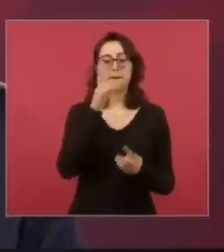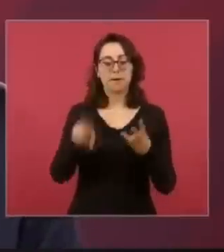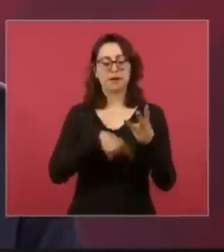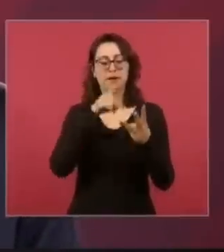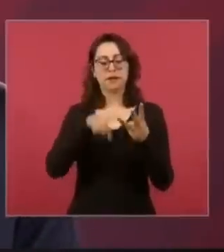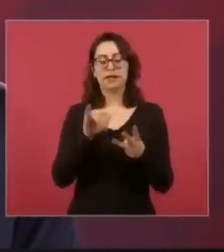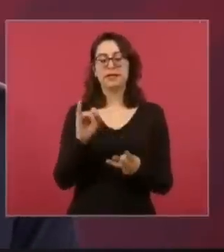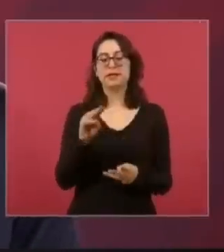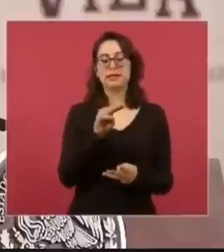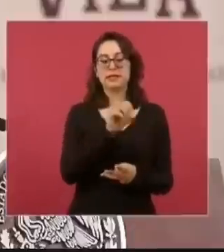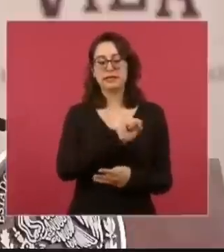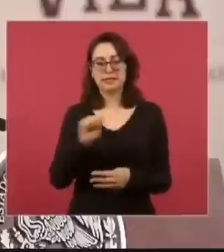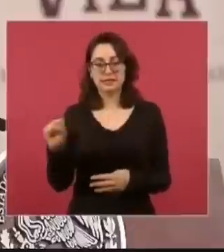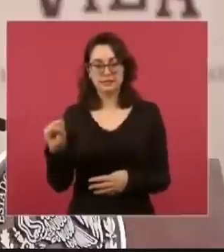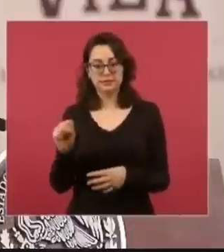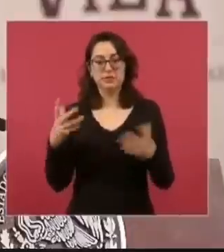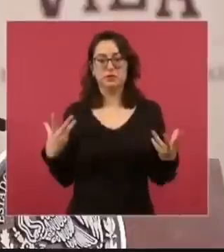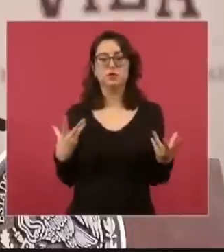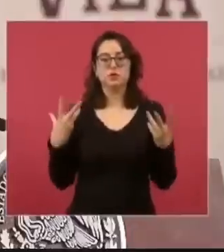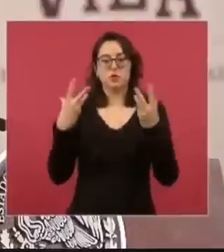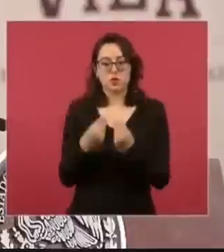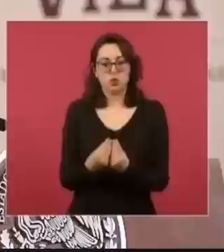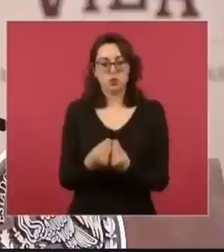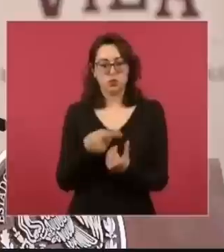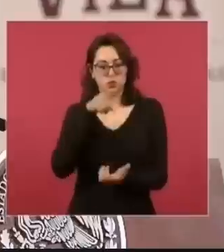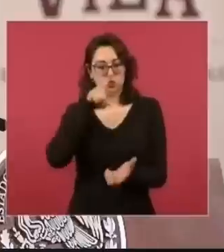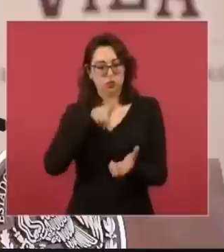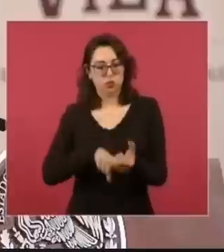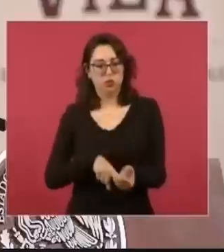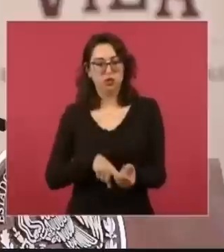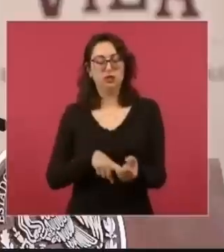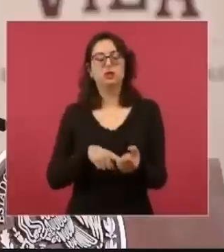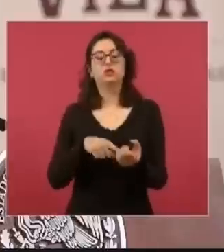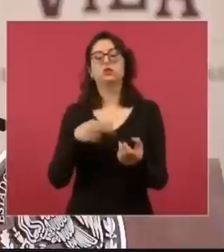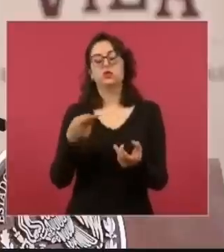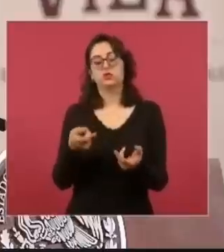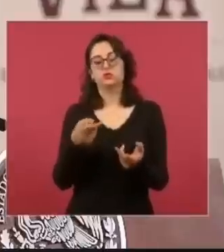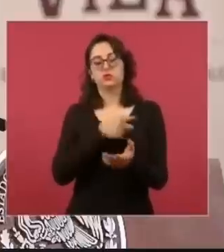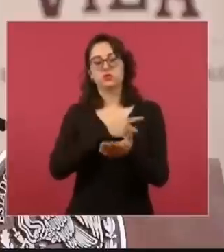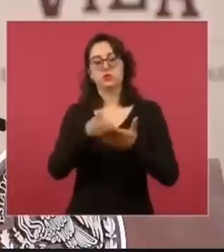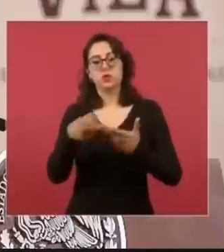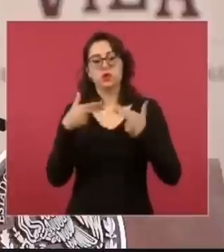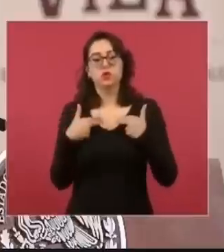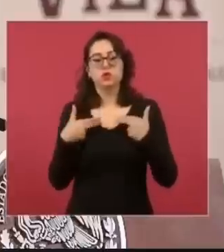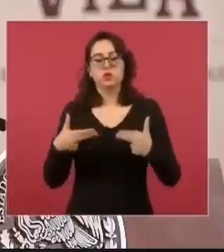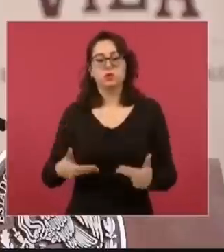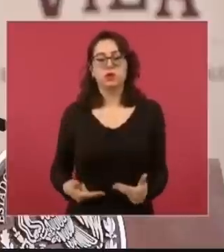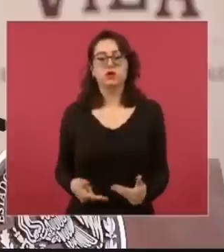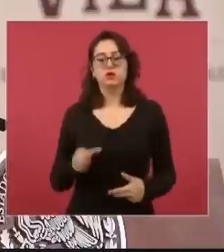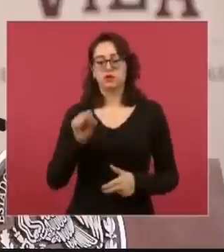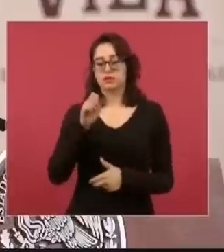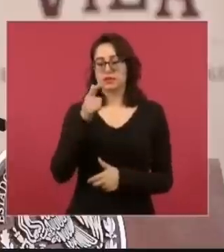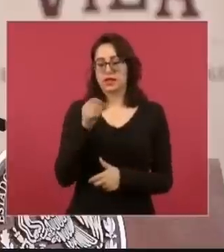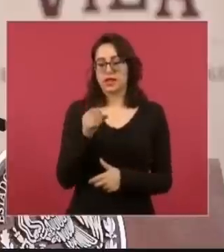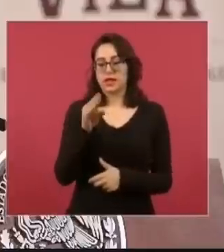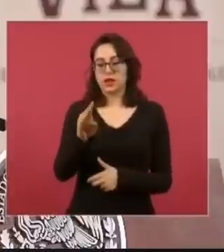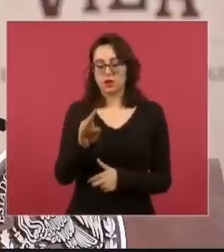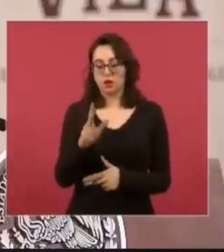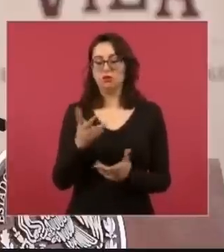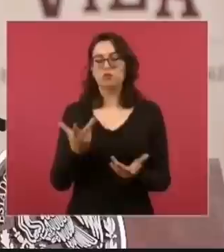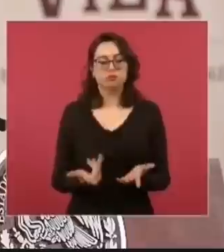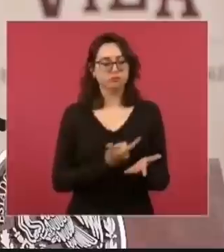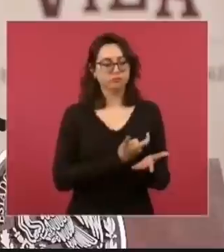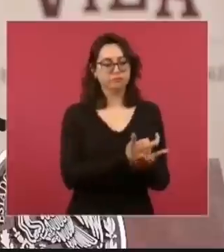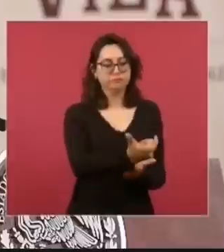del Seguro Social a través de la unidad de defensa de derechos humanos de la secretaría de gobernación se han erogado